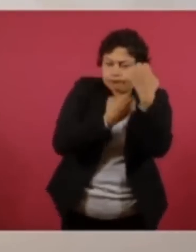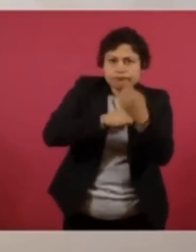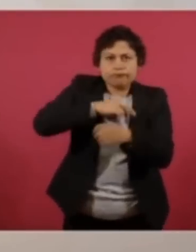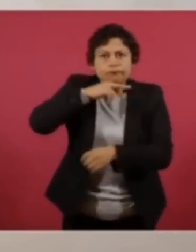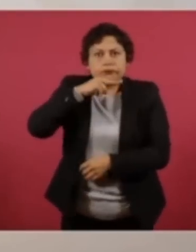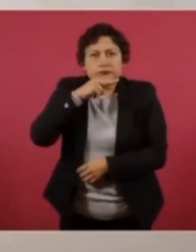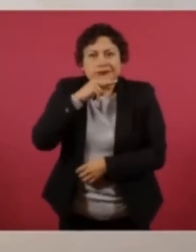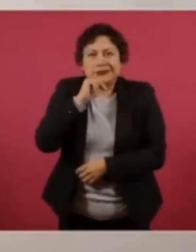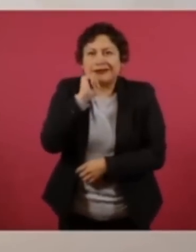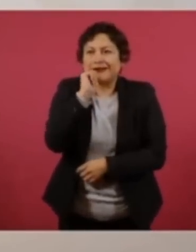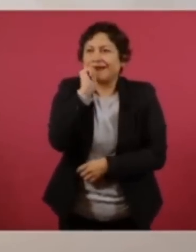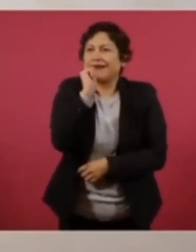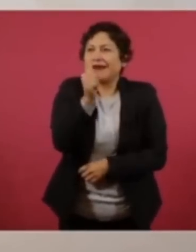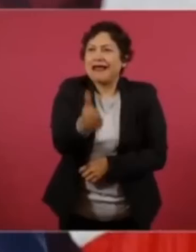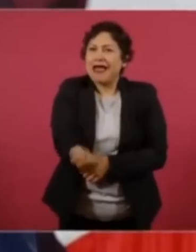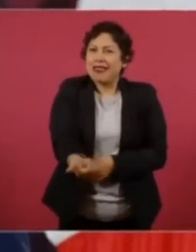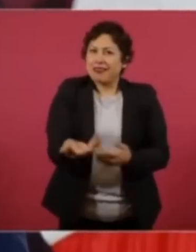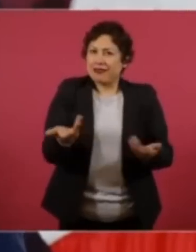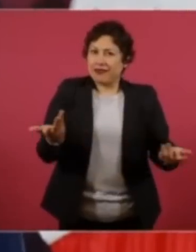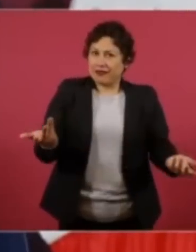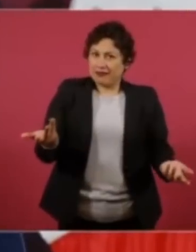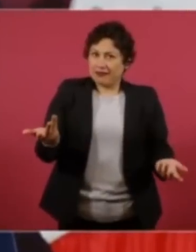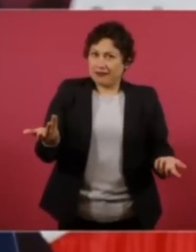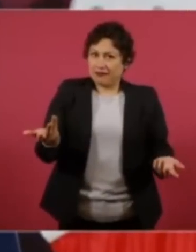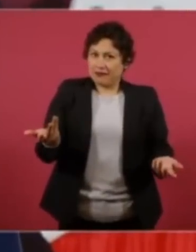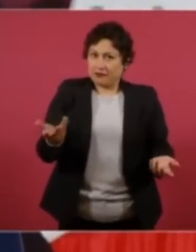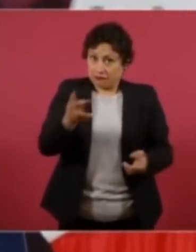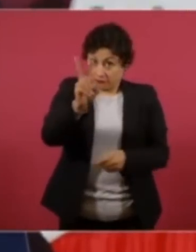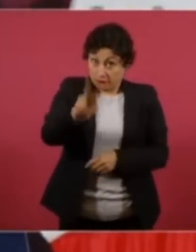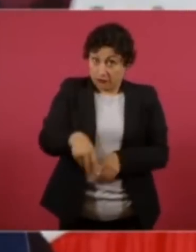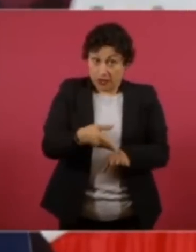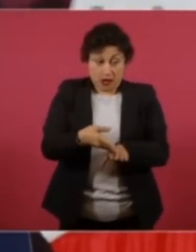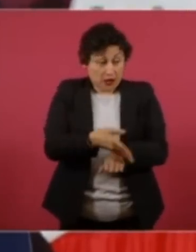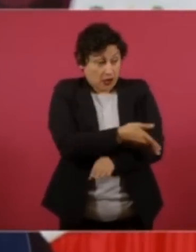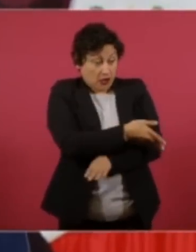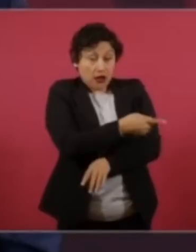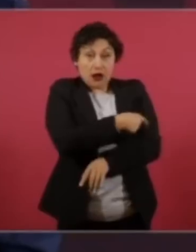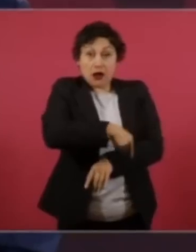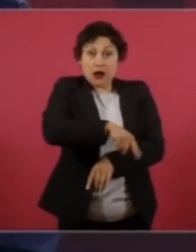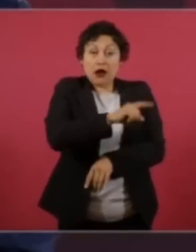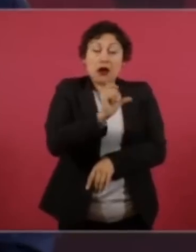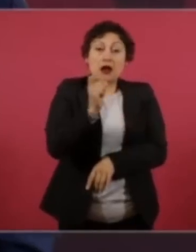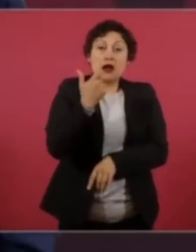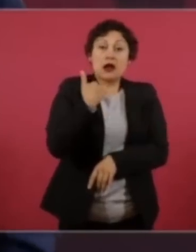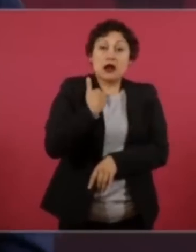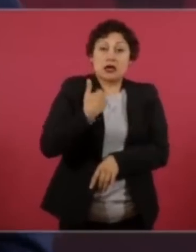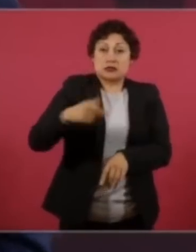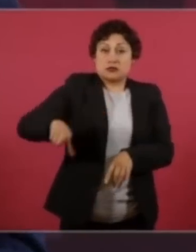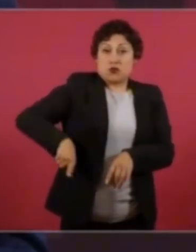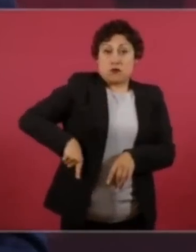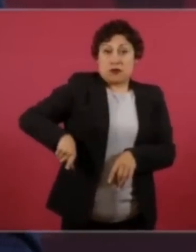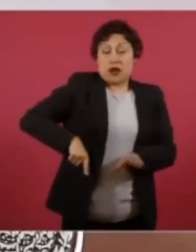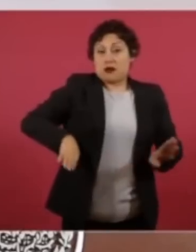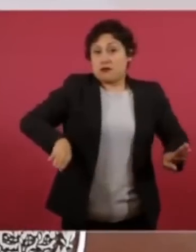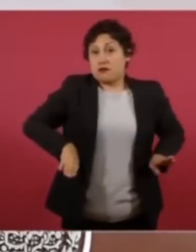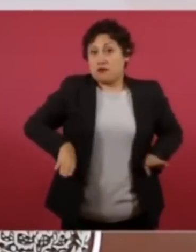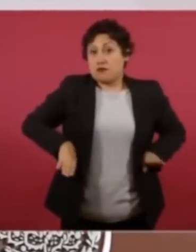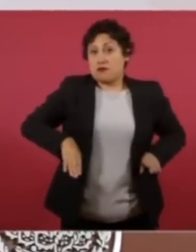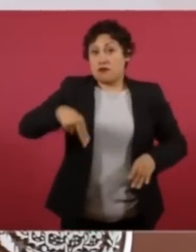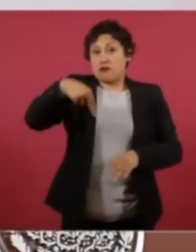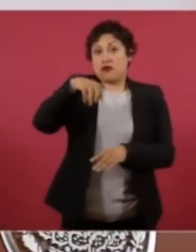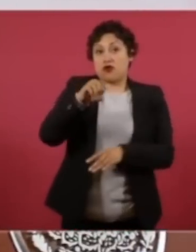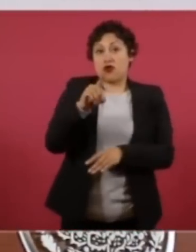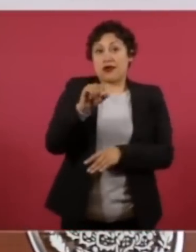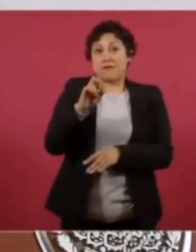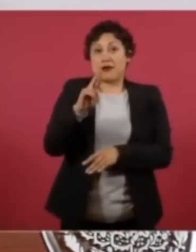no se elaboraron tesis de licenciatura, de maestría, de doctorado sobre el principal problema